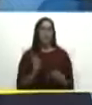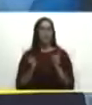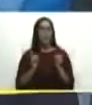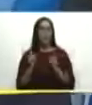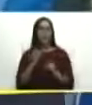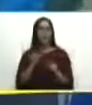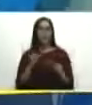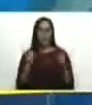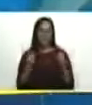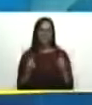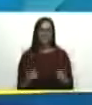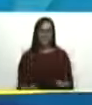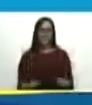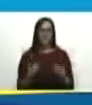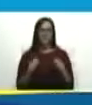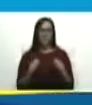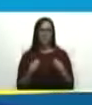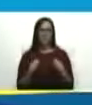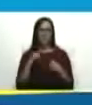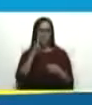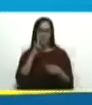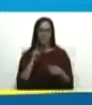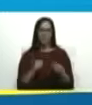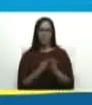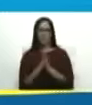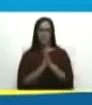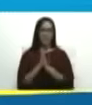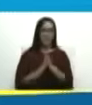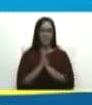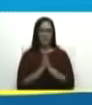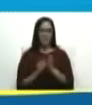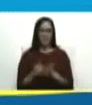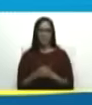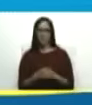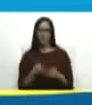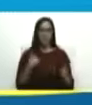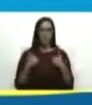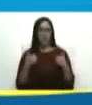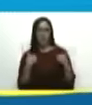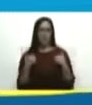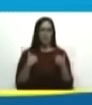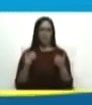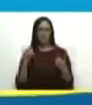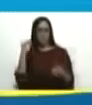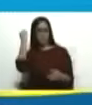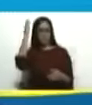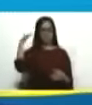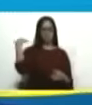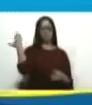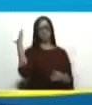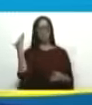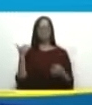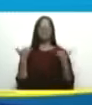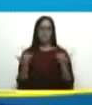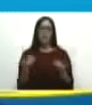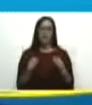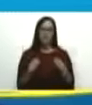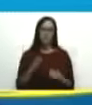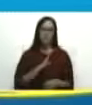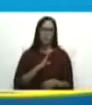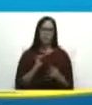vive un infierno hoy, por sus ambiciones, sus egos, sus complejos de superioridad, ya viven su propio